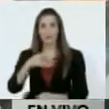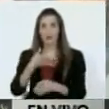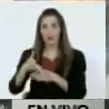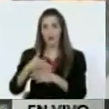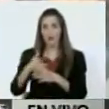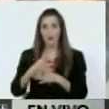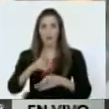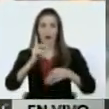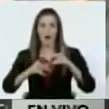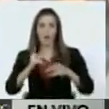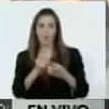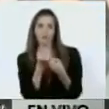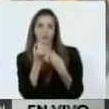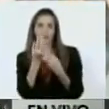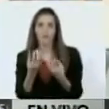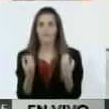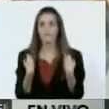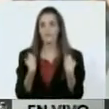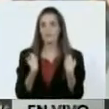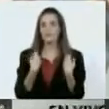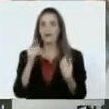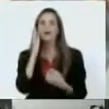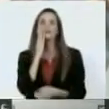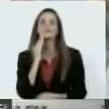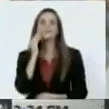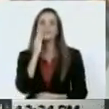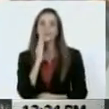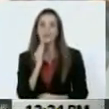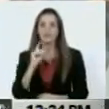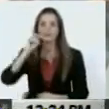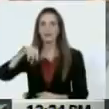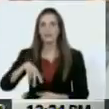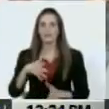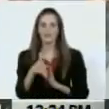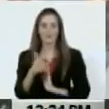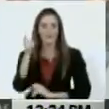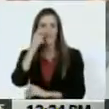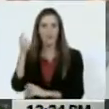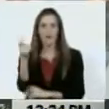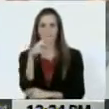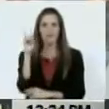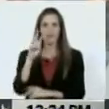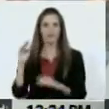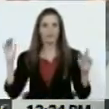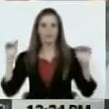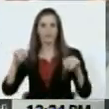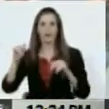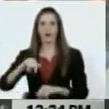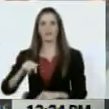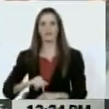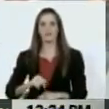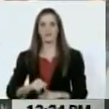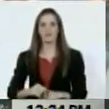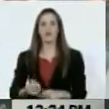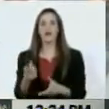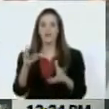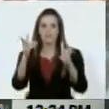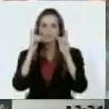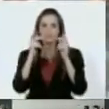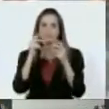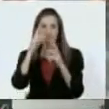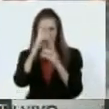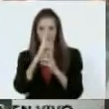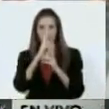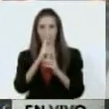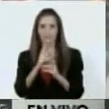compartiendo algunas anécdotas, vivencias y experiencias con el pueblo venezolano que ha venido para acá para exaltar la memoria